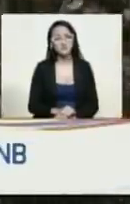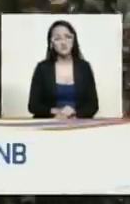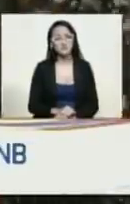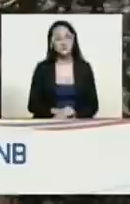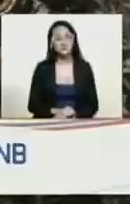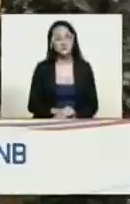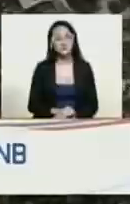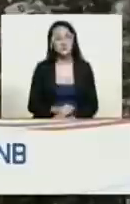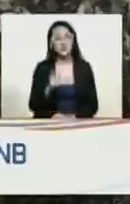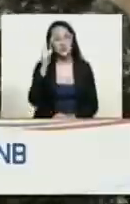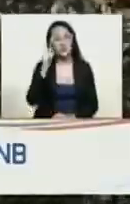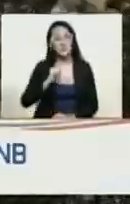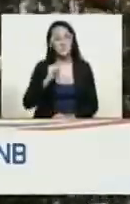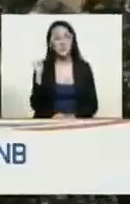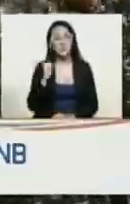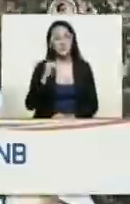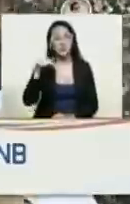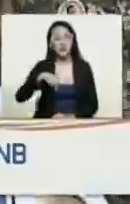Día del policía.